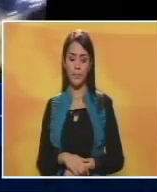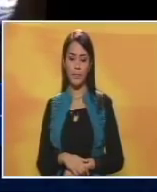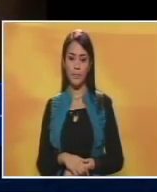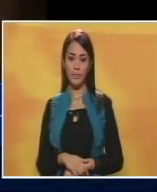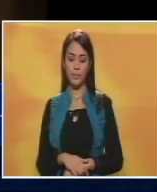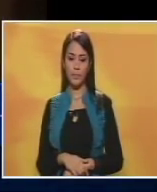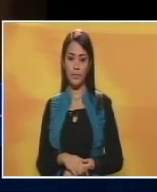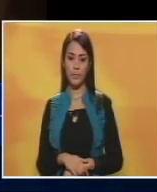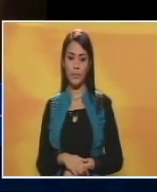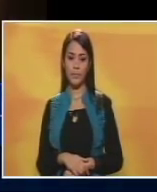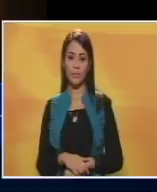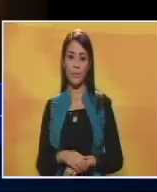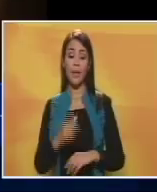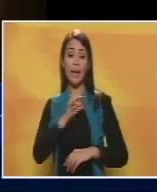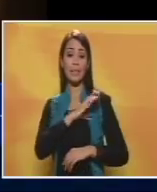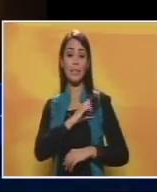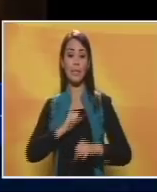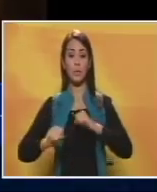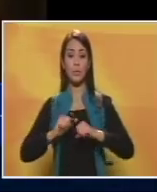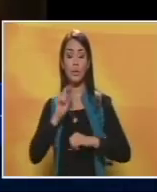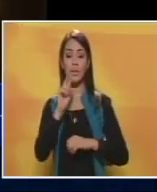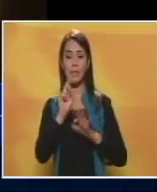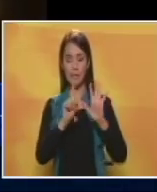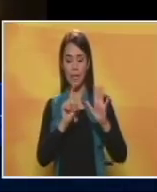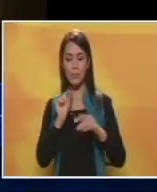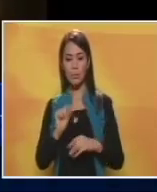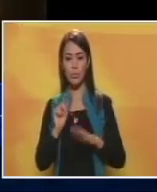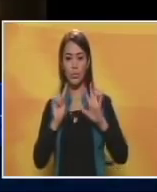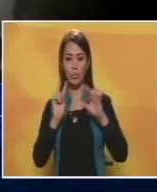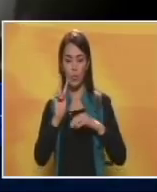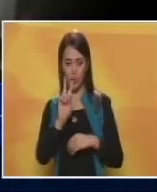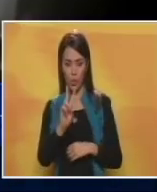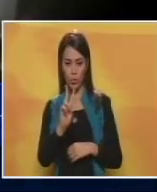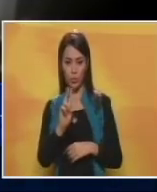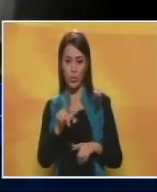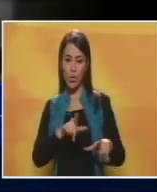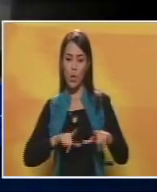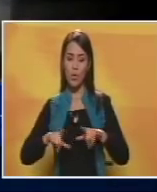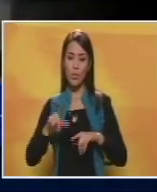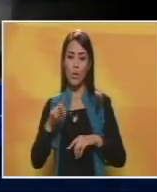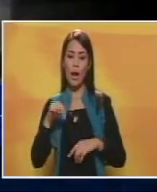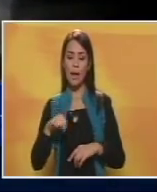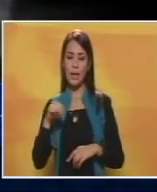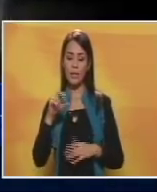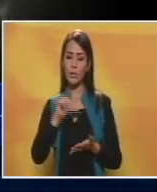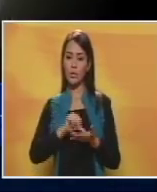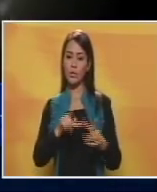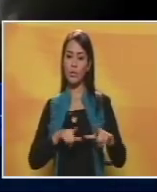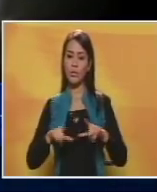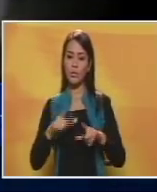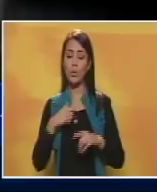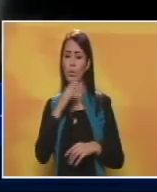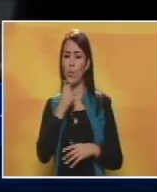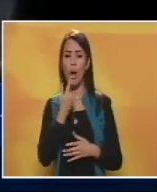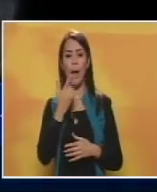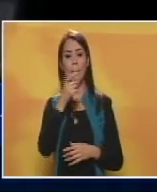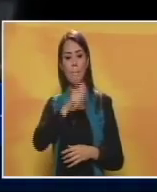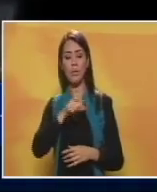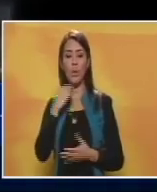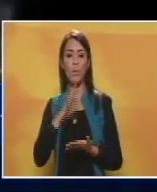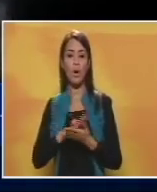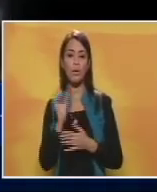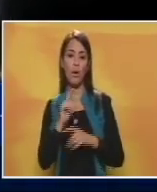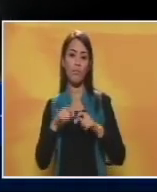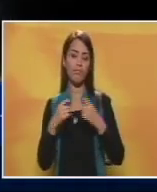En Chile, un sismo de magnitud 6.2 sacudió este martes el centro y norte del país sin que se reportaran víctimas o